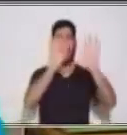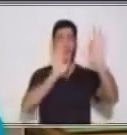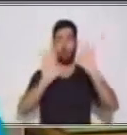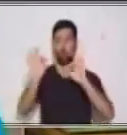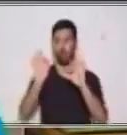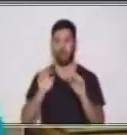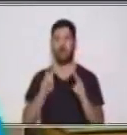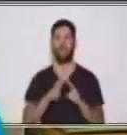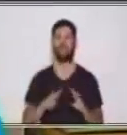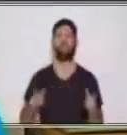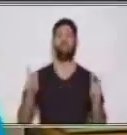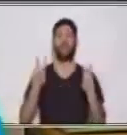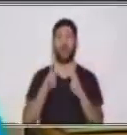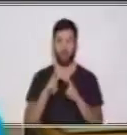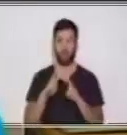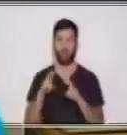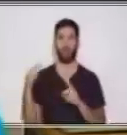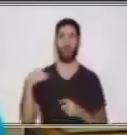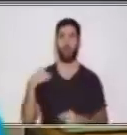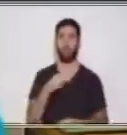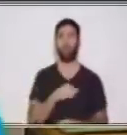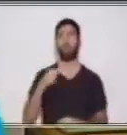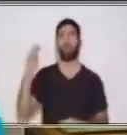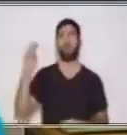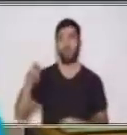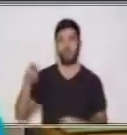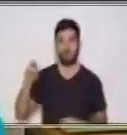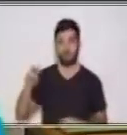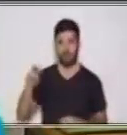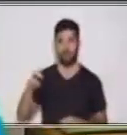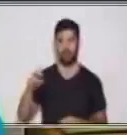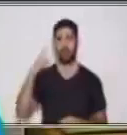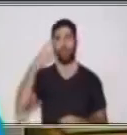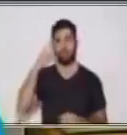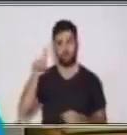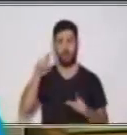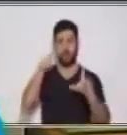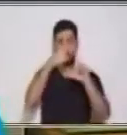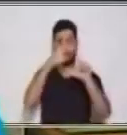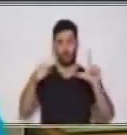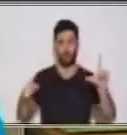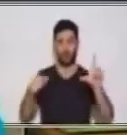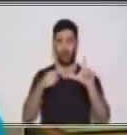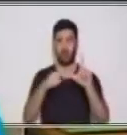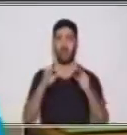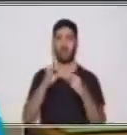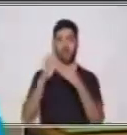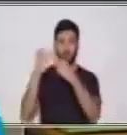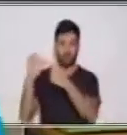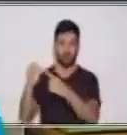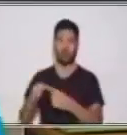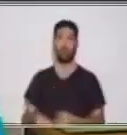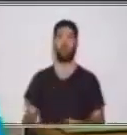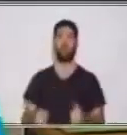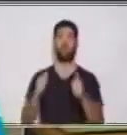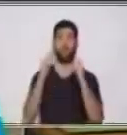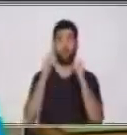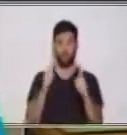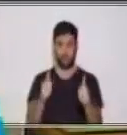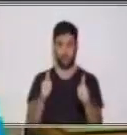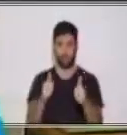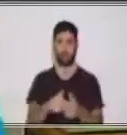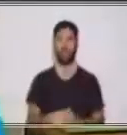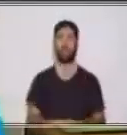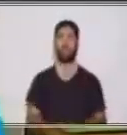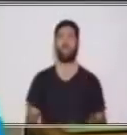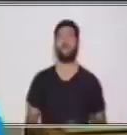las proyecciones que necesitamos y demás en trigonometría. Muy bien, ahora vamos a